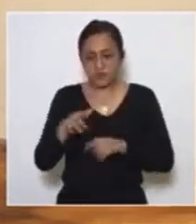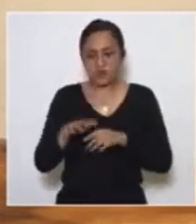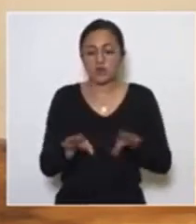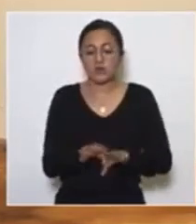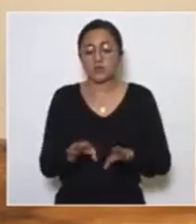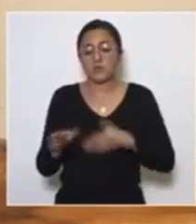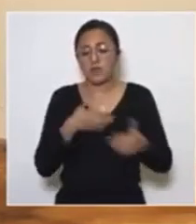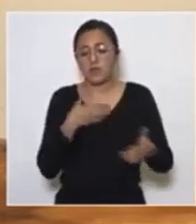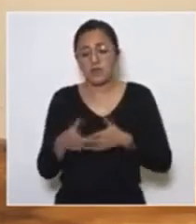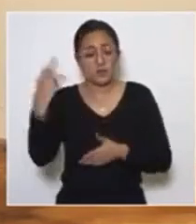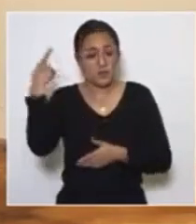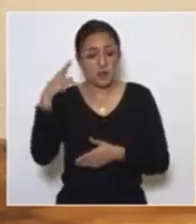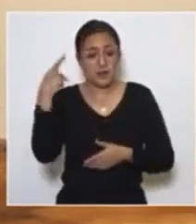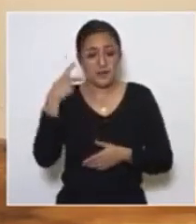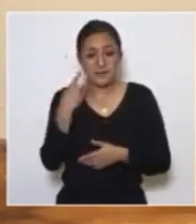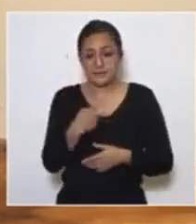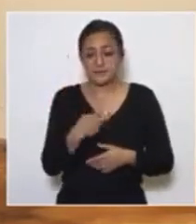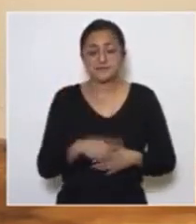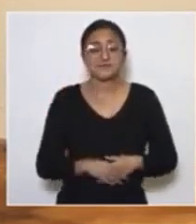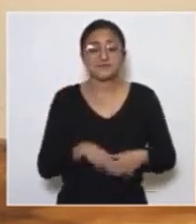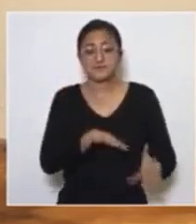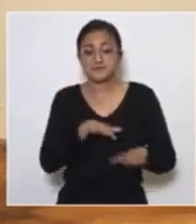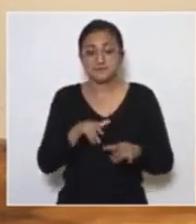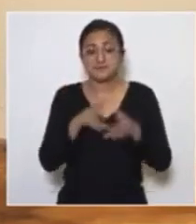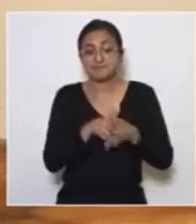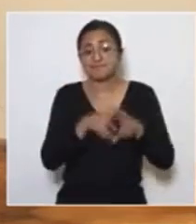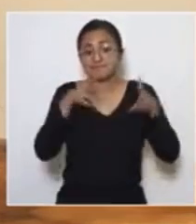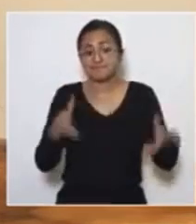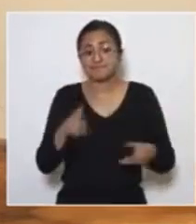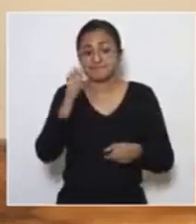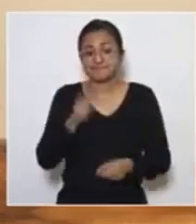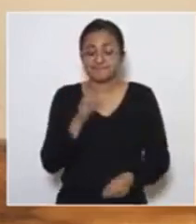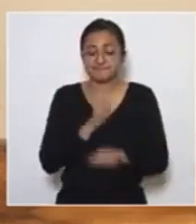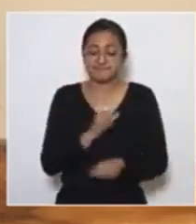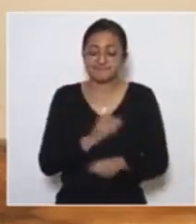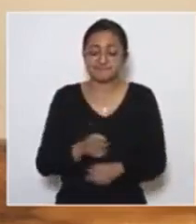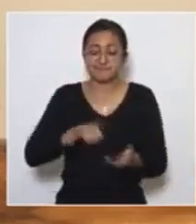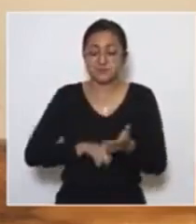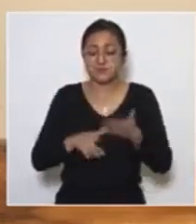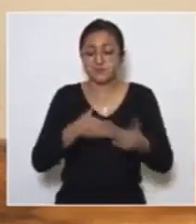modelo Puebla, que amplía el modelo educativo de la nación.